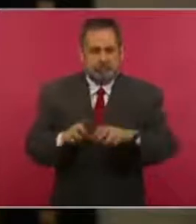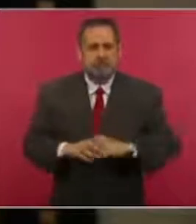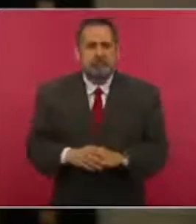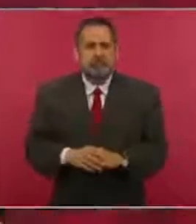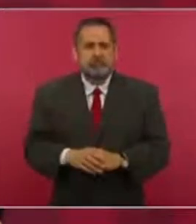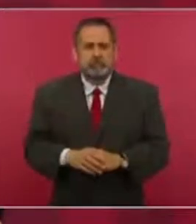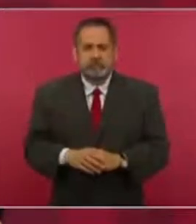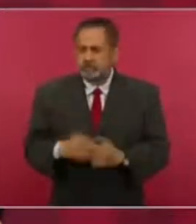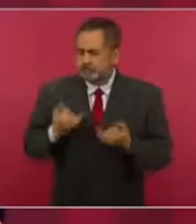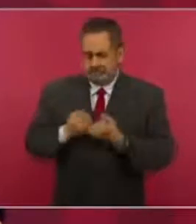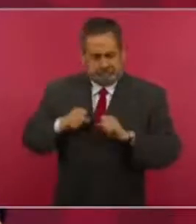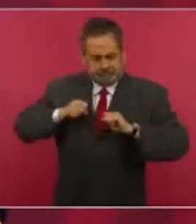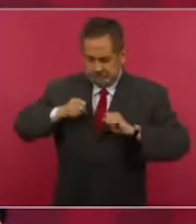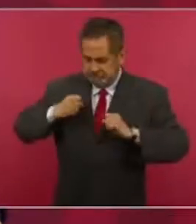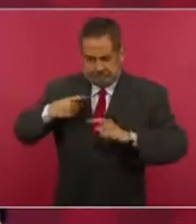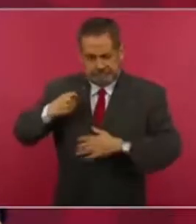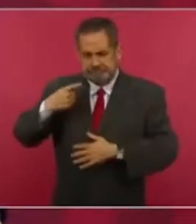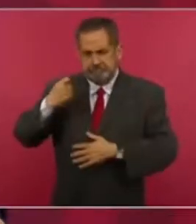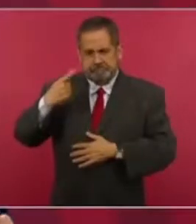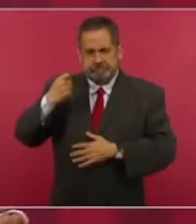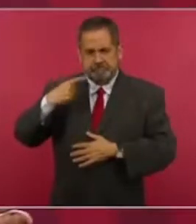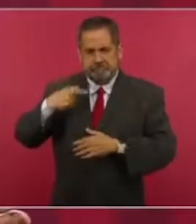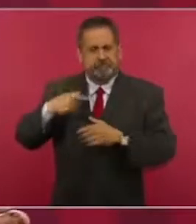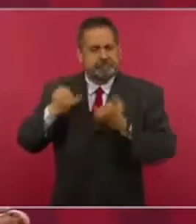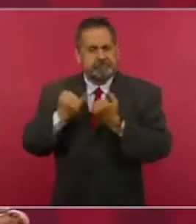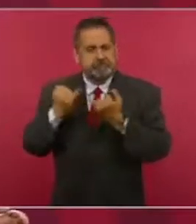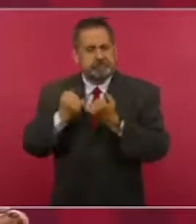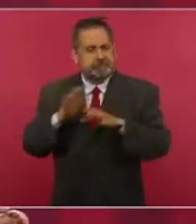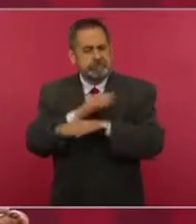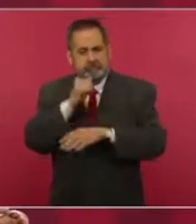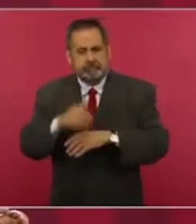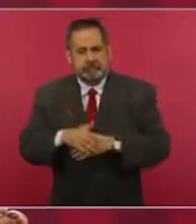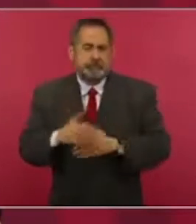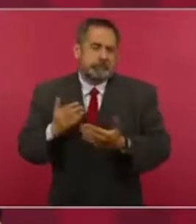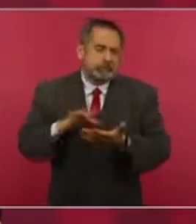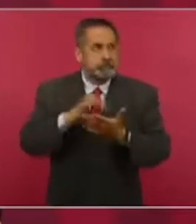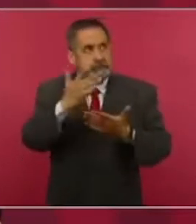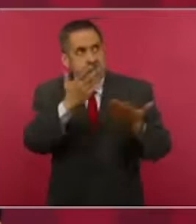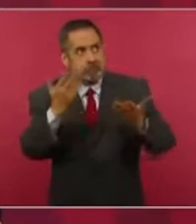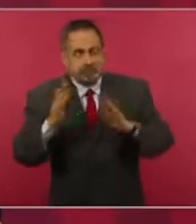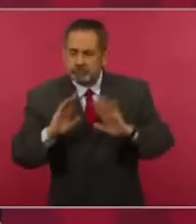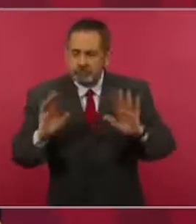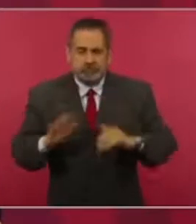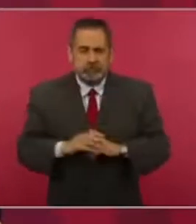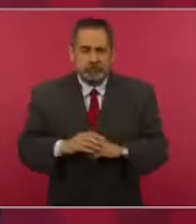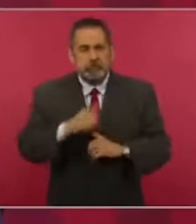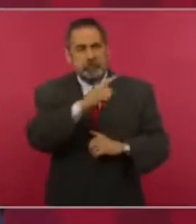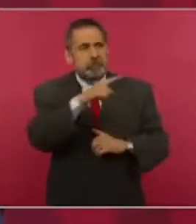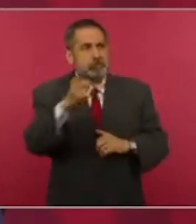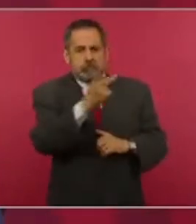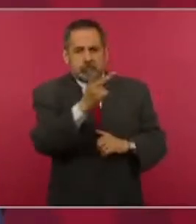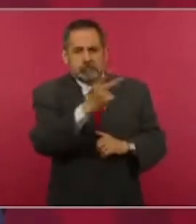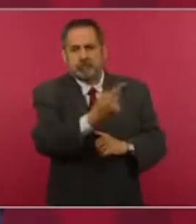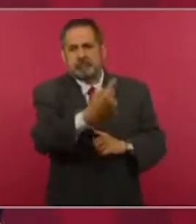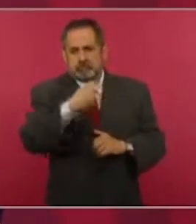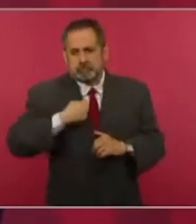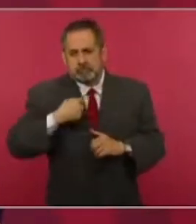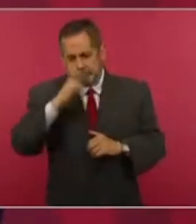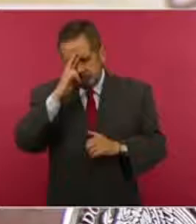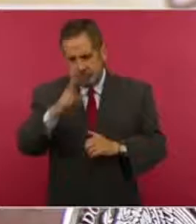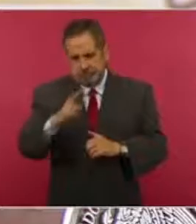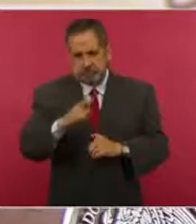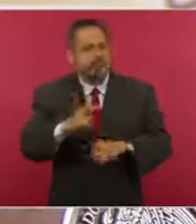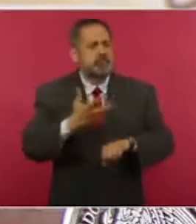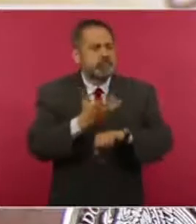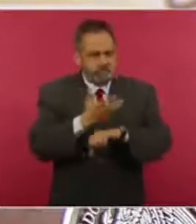hay, la misma. No. Y yo agradezco porque son muy respetuosos con nosotros,